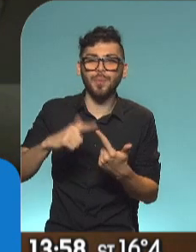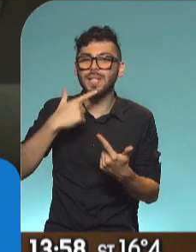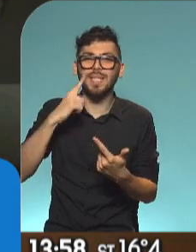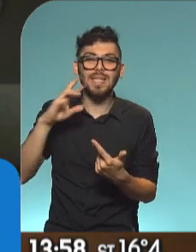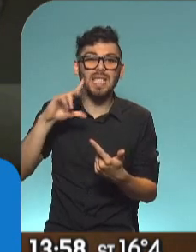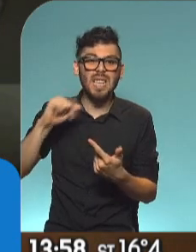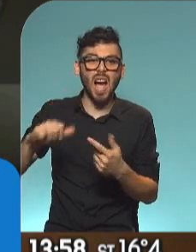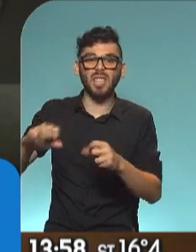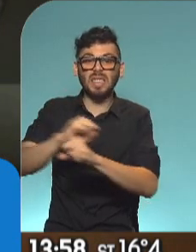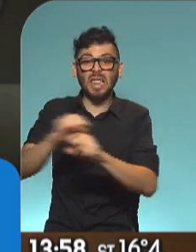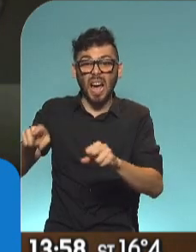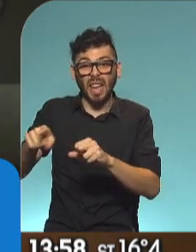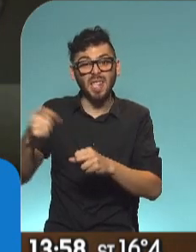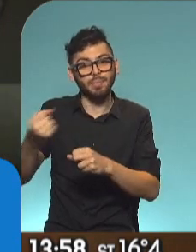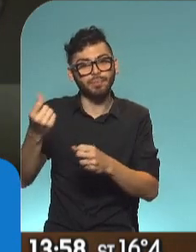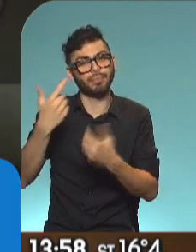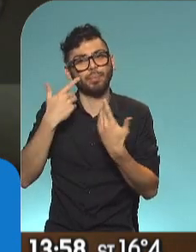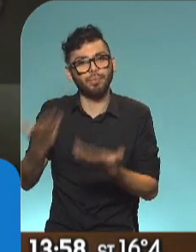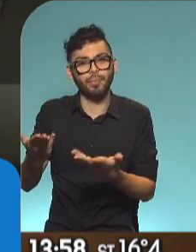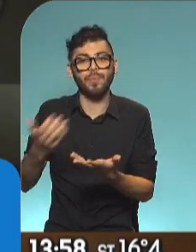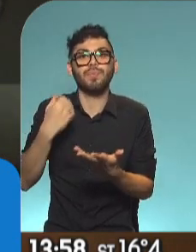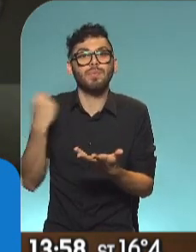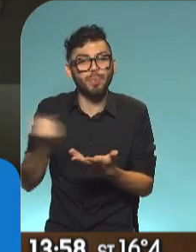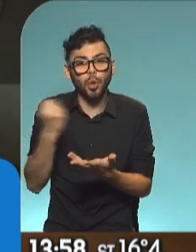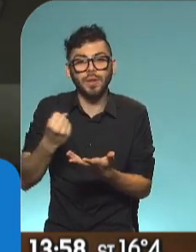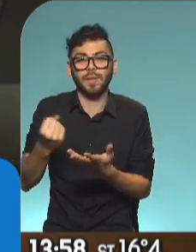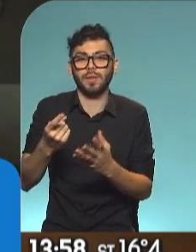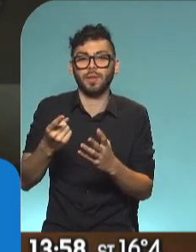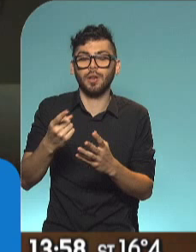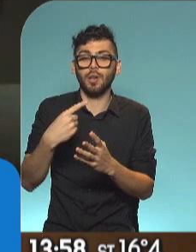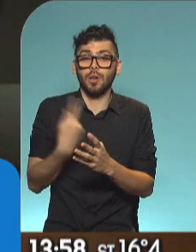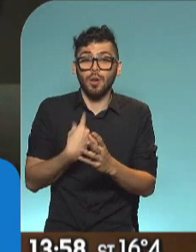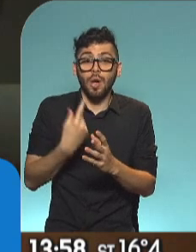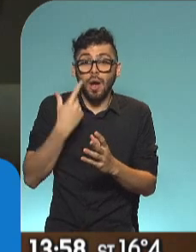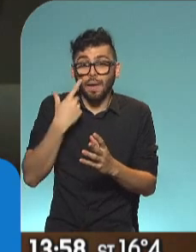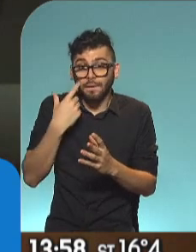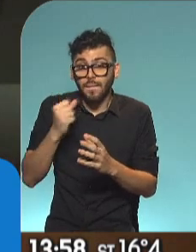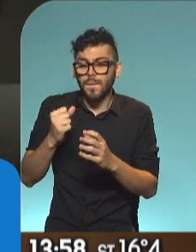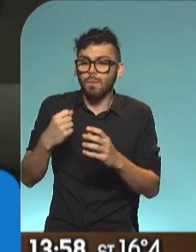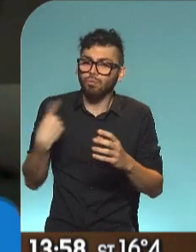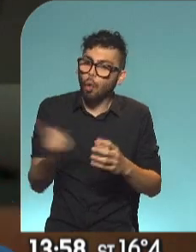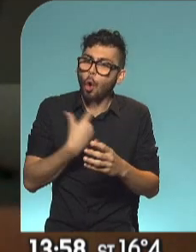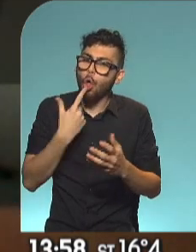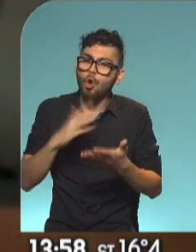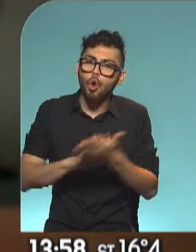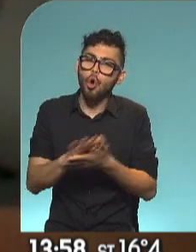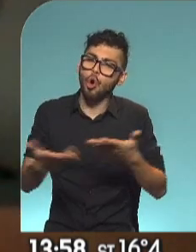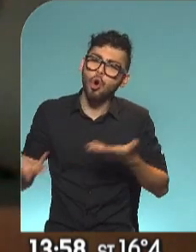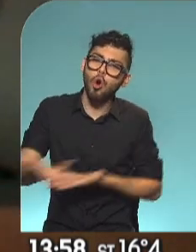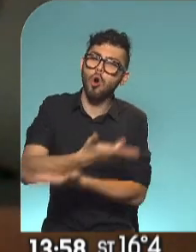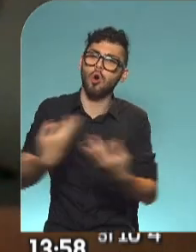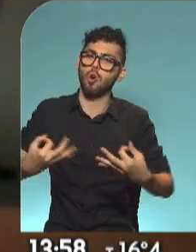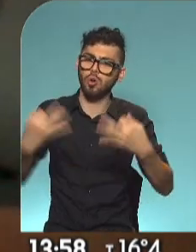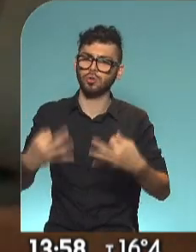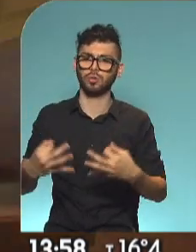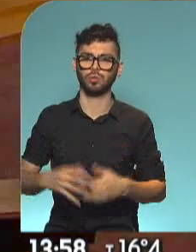stellen, gilt es trotz aller Rückschläge, alles dafür zu tun, gemeinsame und damit tragfähige Antworten zu finden.